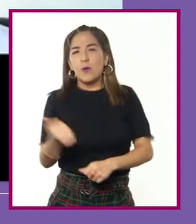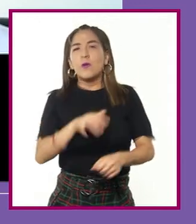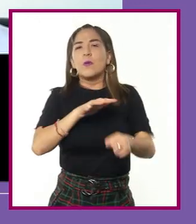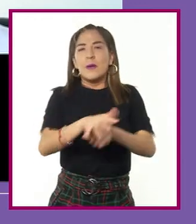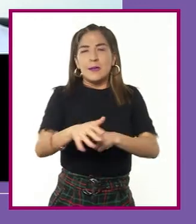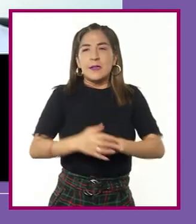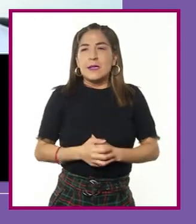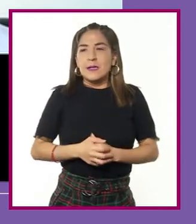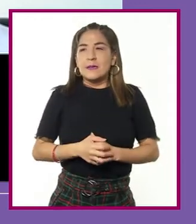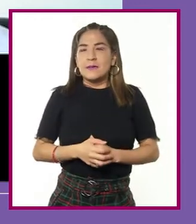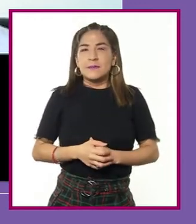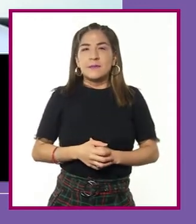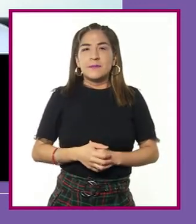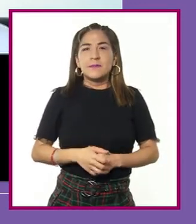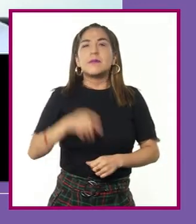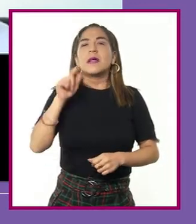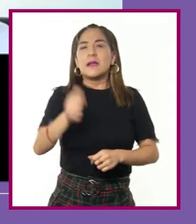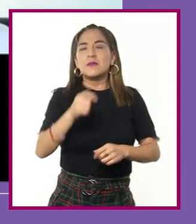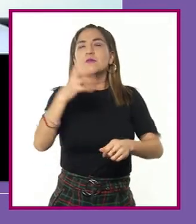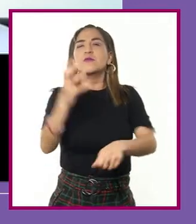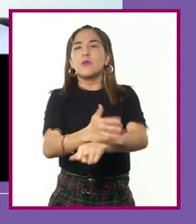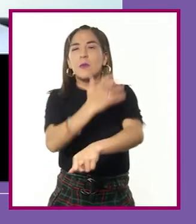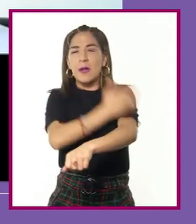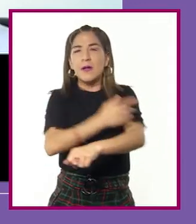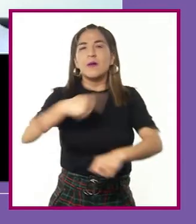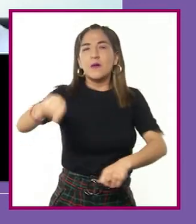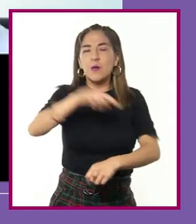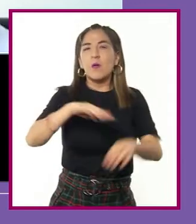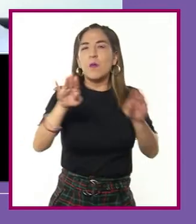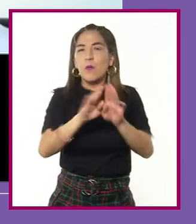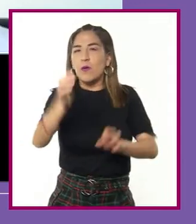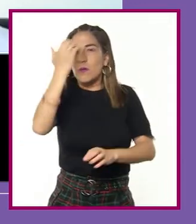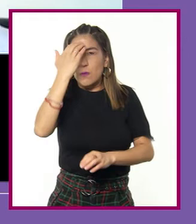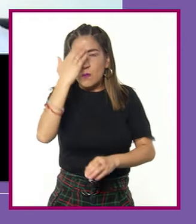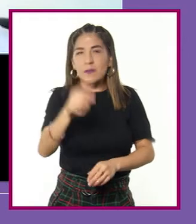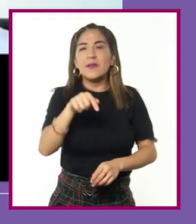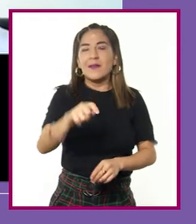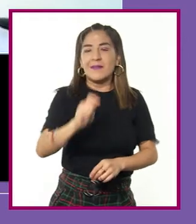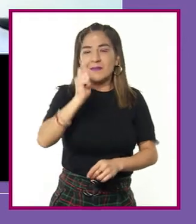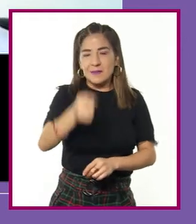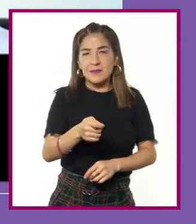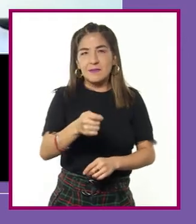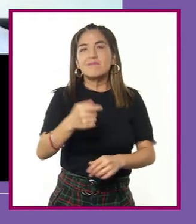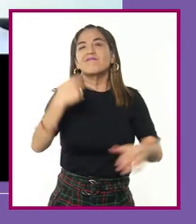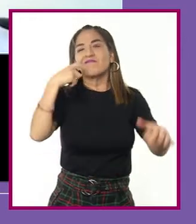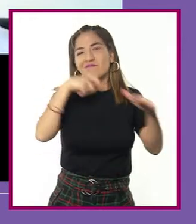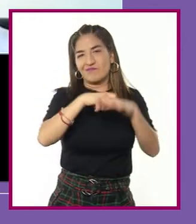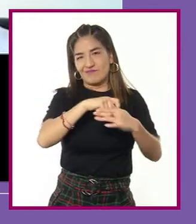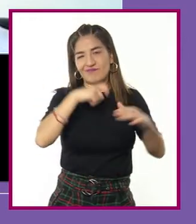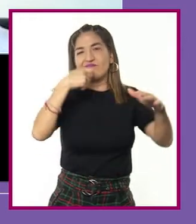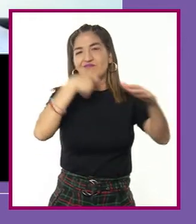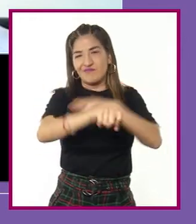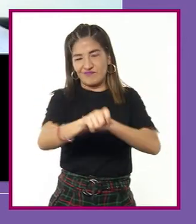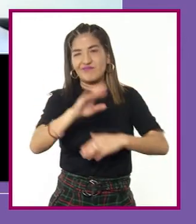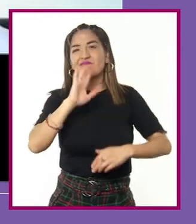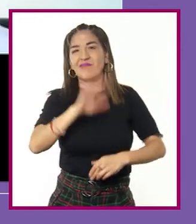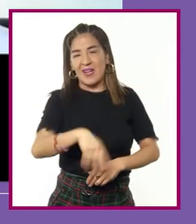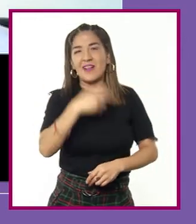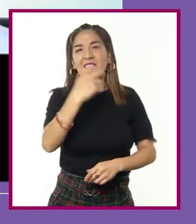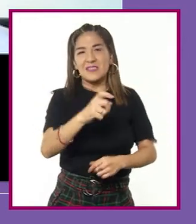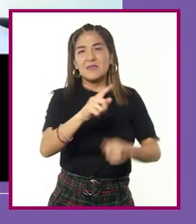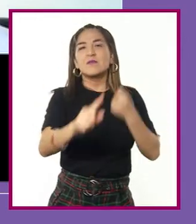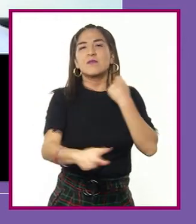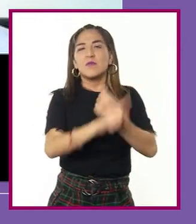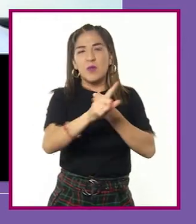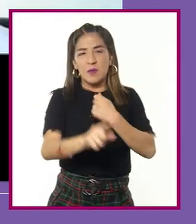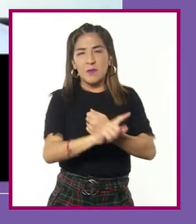desafortunadamente muchas de tus compañeras y compañeros han ido conociendo de nosotros los adultos es el tema de la corrupción. También es una forma terrible, ¿no?